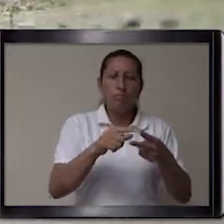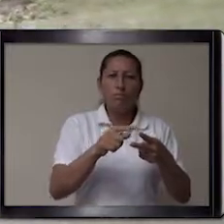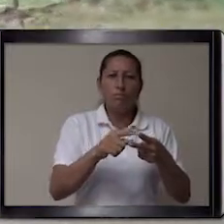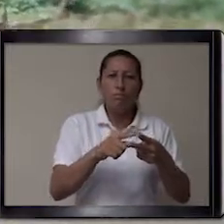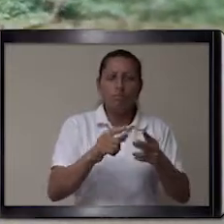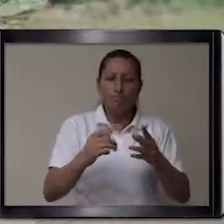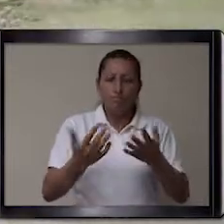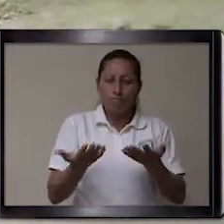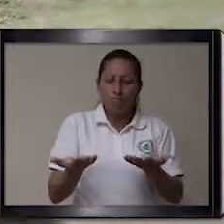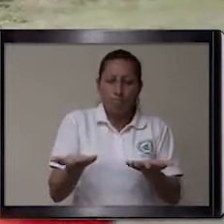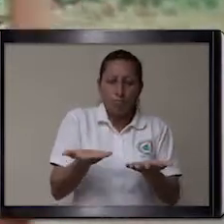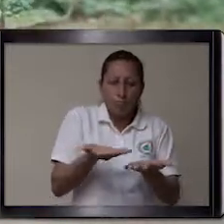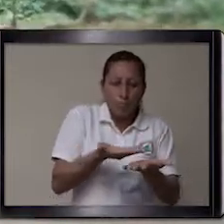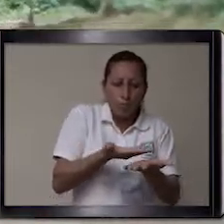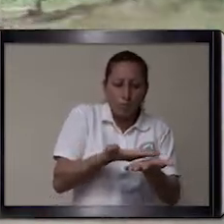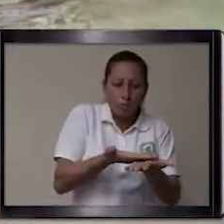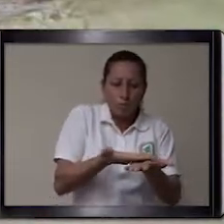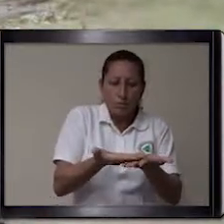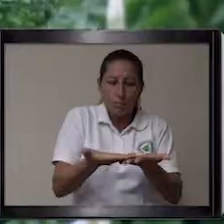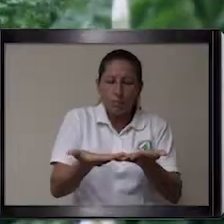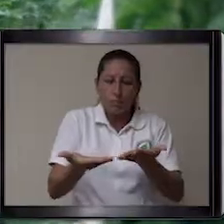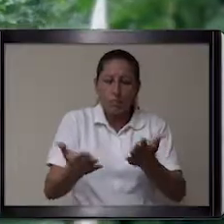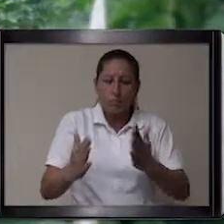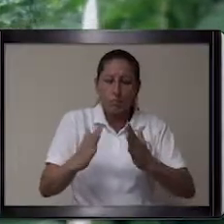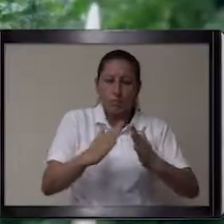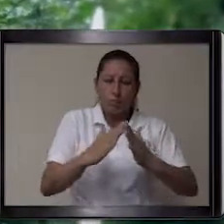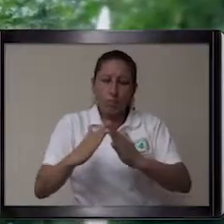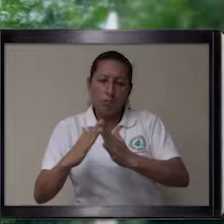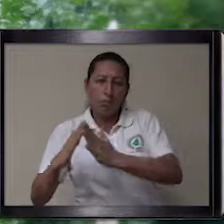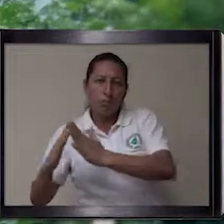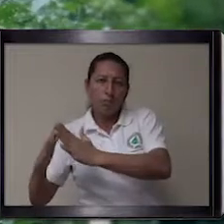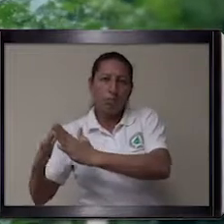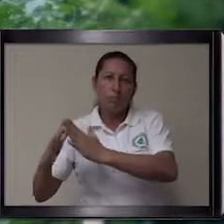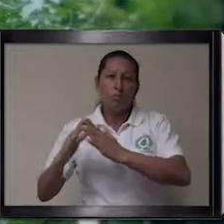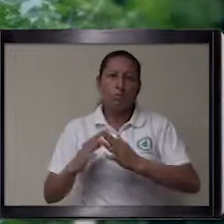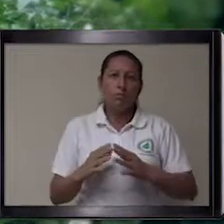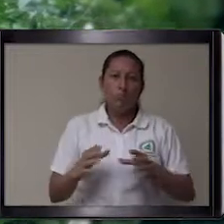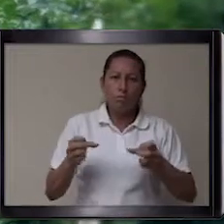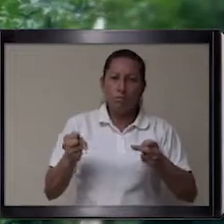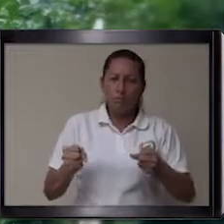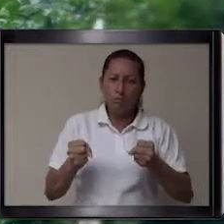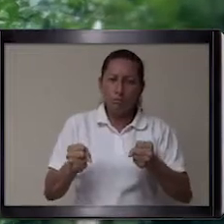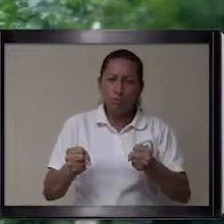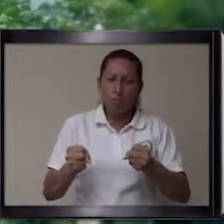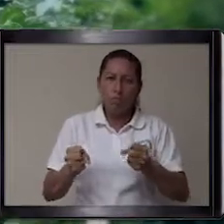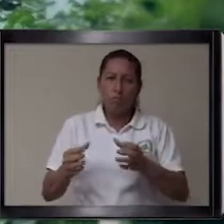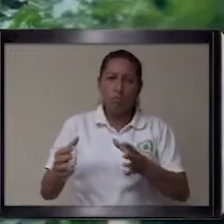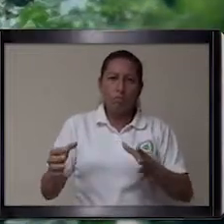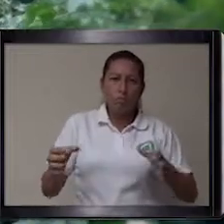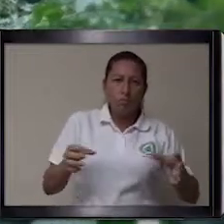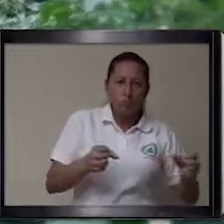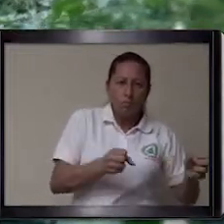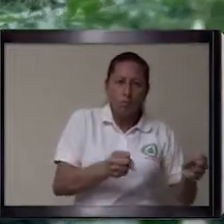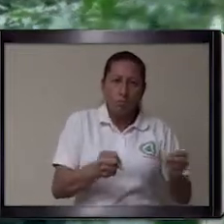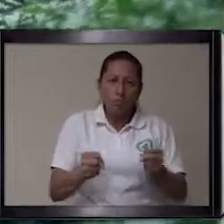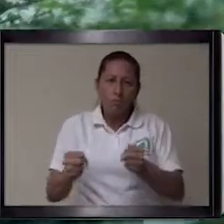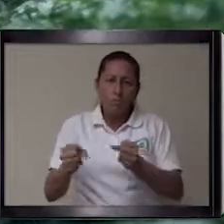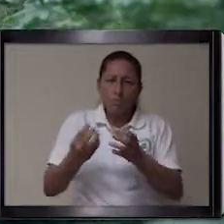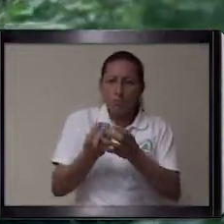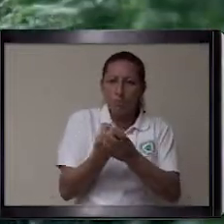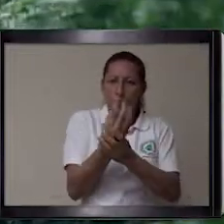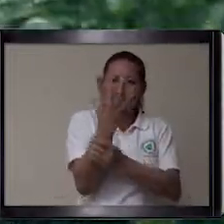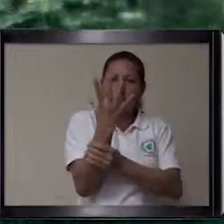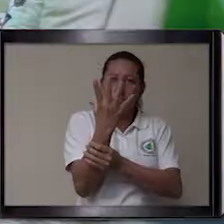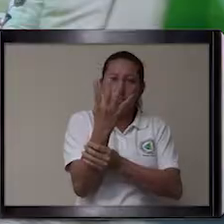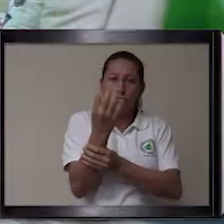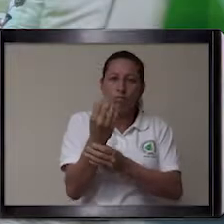la tectónica, los esfuerzos a los que está sometido ese terreno. Por ejemplo, todo el mundo sabe que un